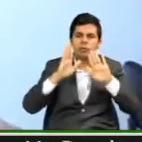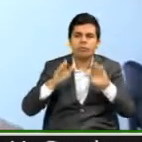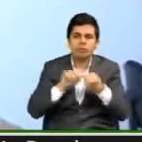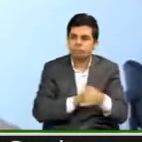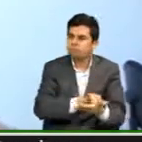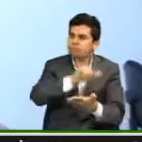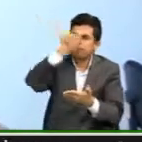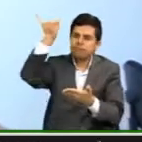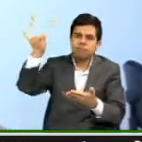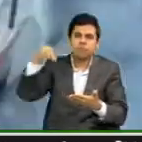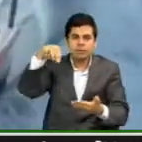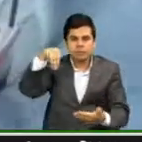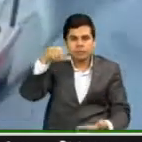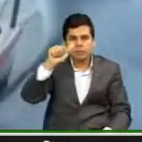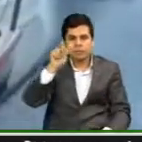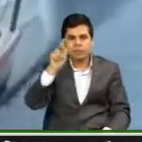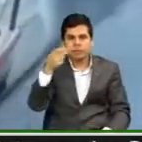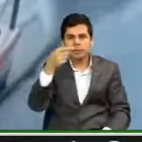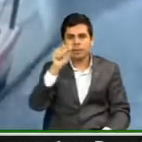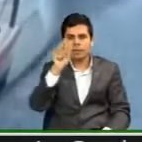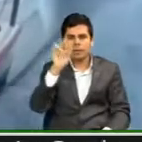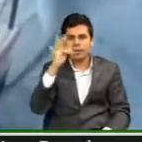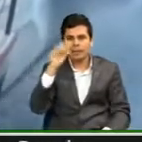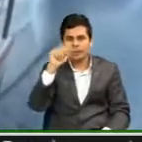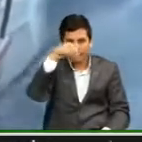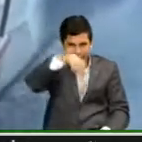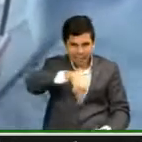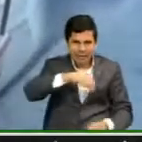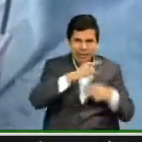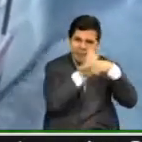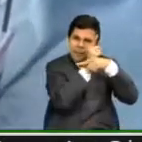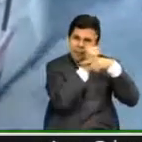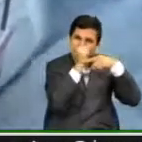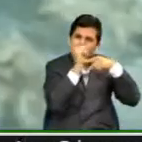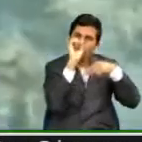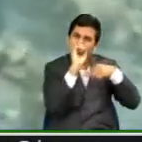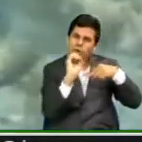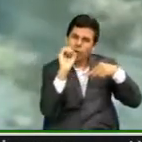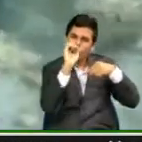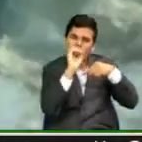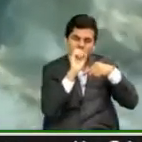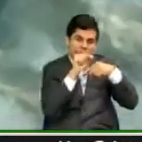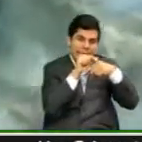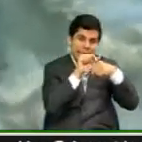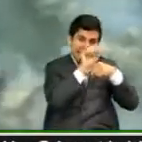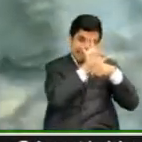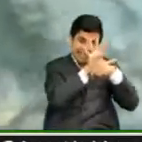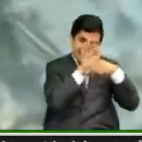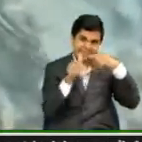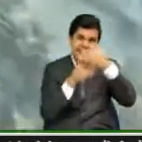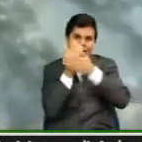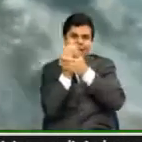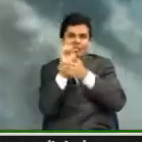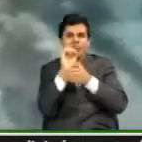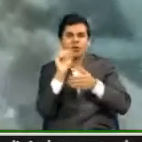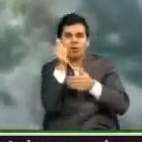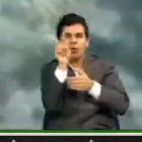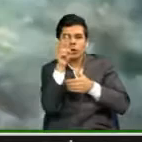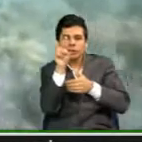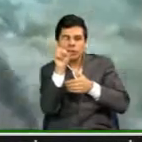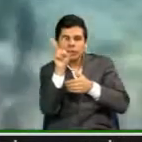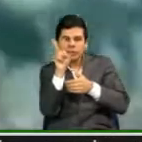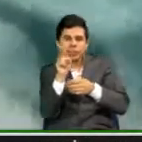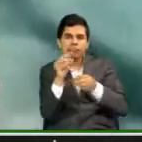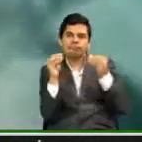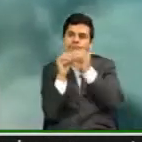Margarita hasta la semana de receso de Colombia, que es en el mes de octubre, que va del 5 al 12 de octubre, y algunos que